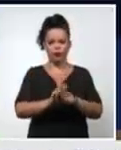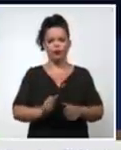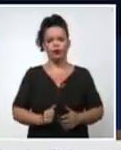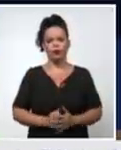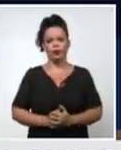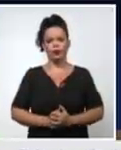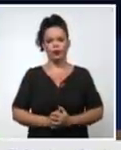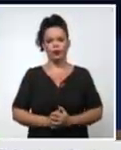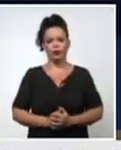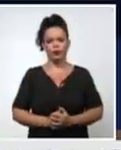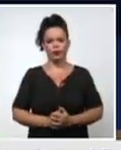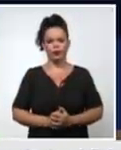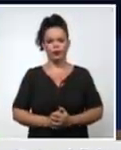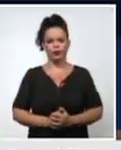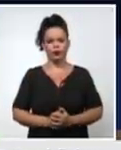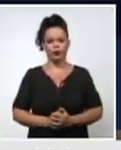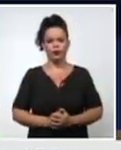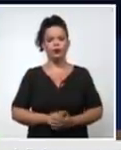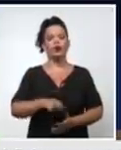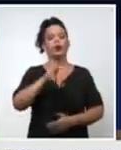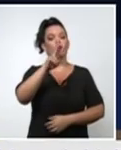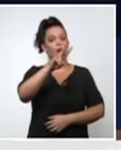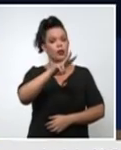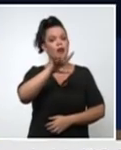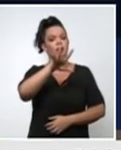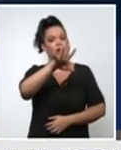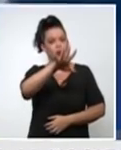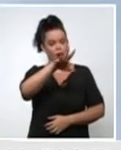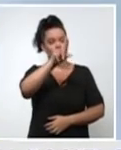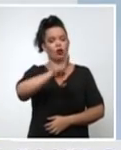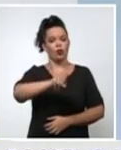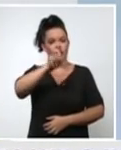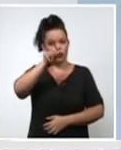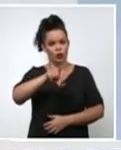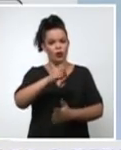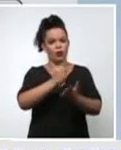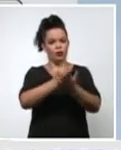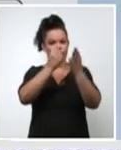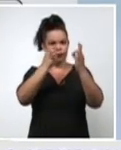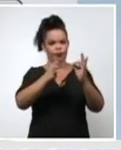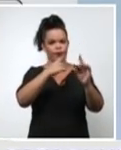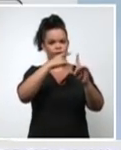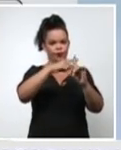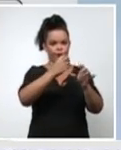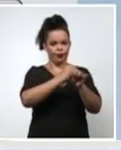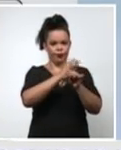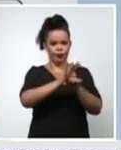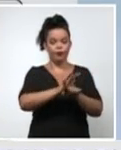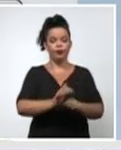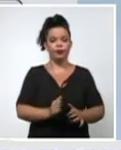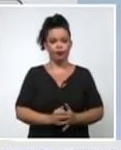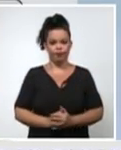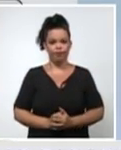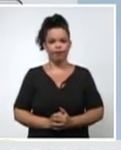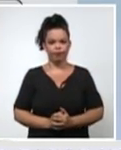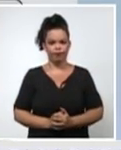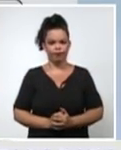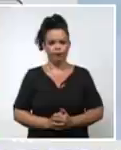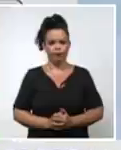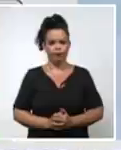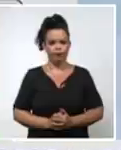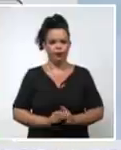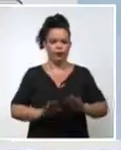COVID-19. 25 casos confirmados. De esta forma, ya en Cuba se han procesado